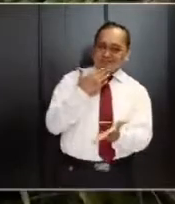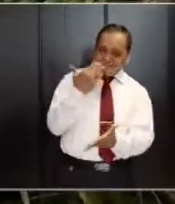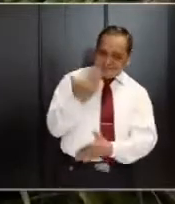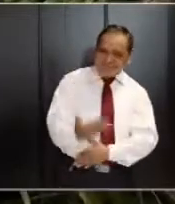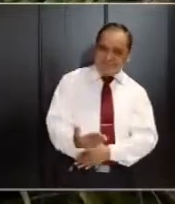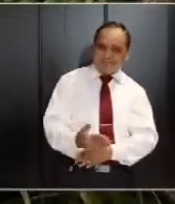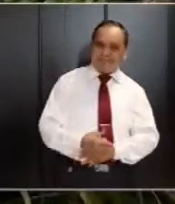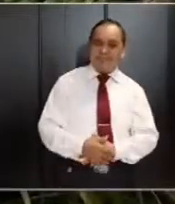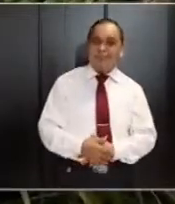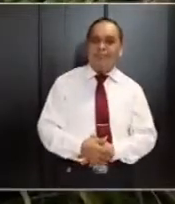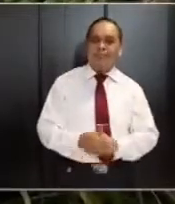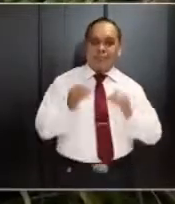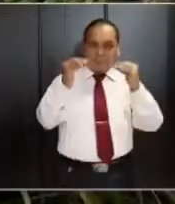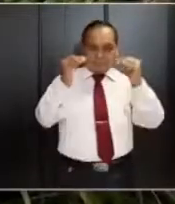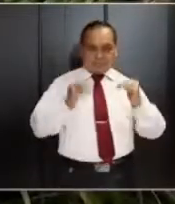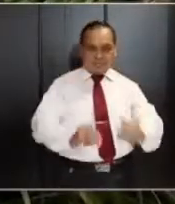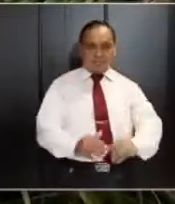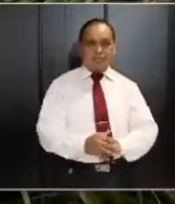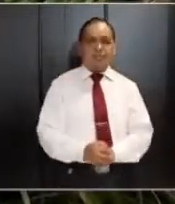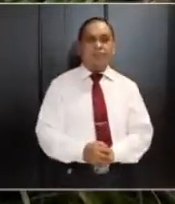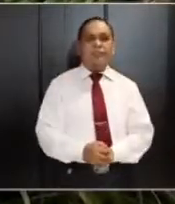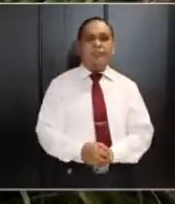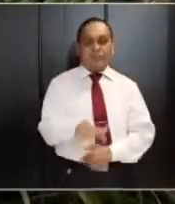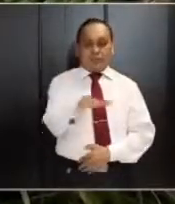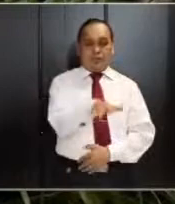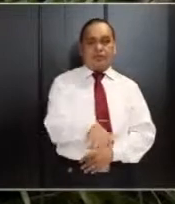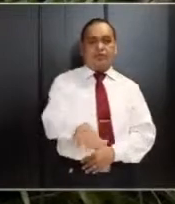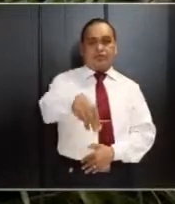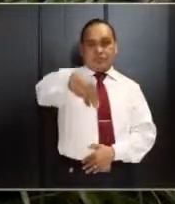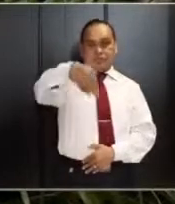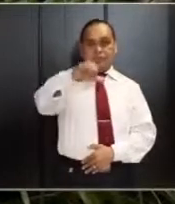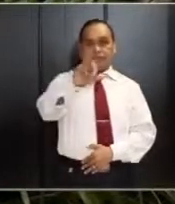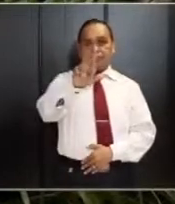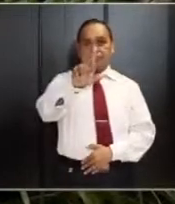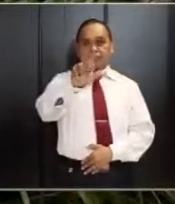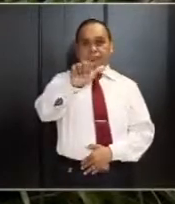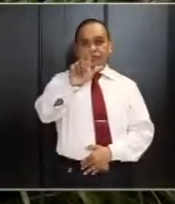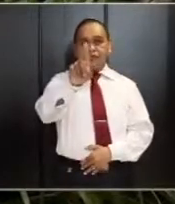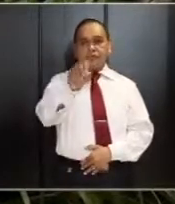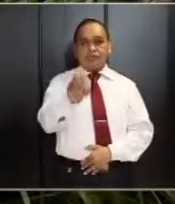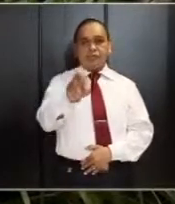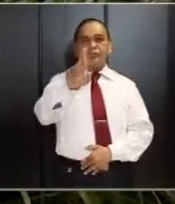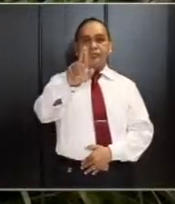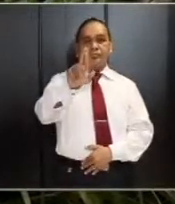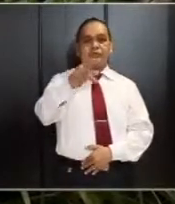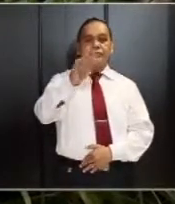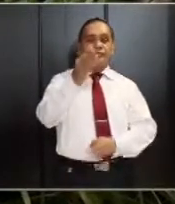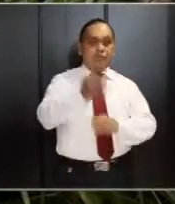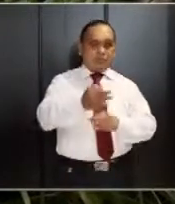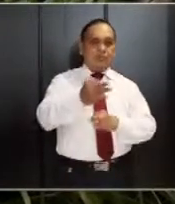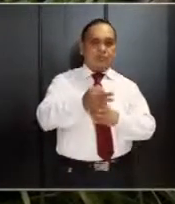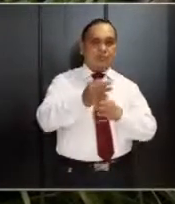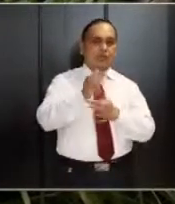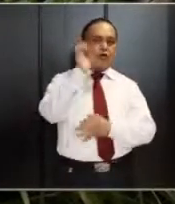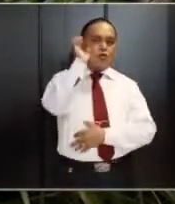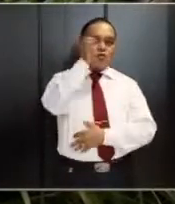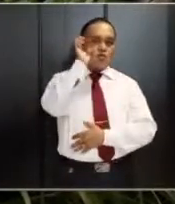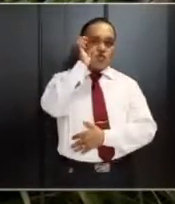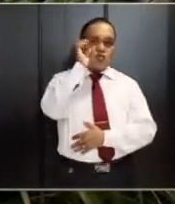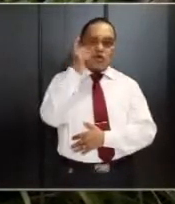bueno, en este caso de los miradores, pues ha sido bandera del hoy prófugo Eliseo Fernández Montúfar,